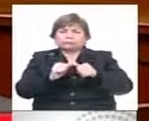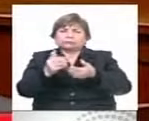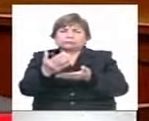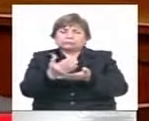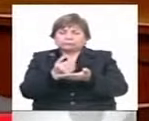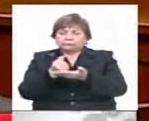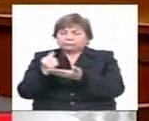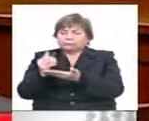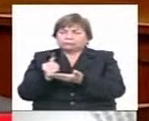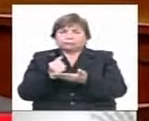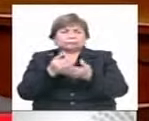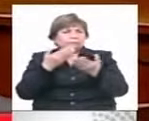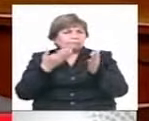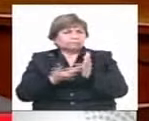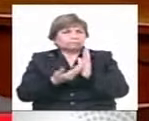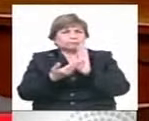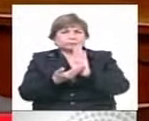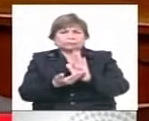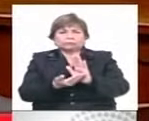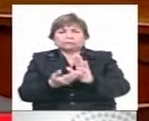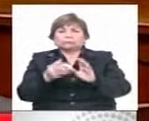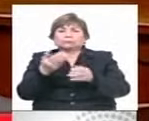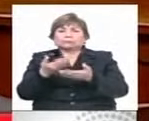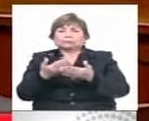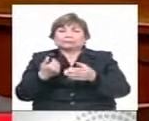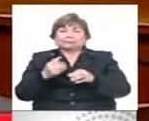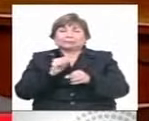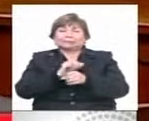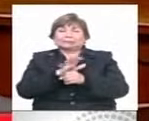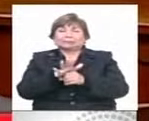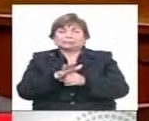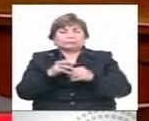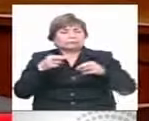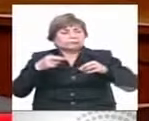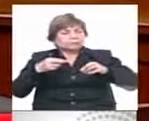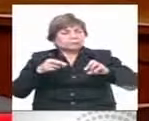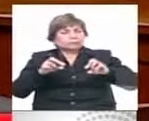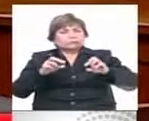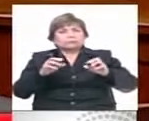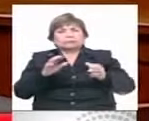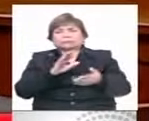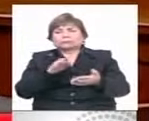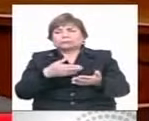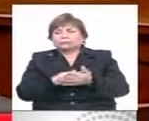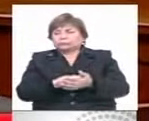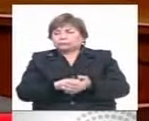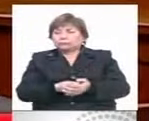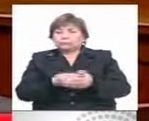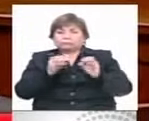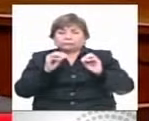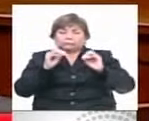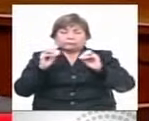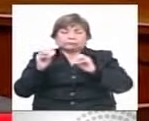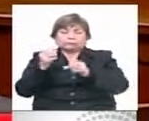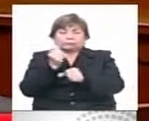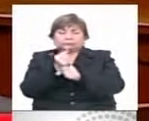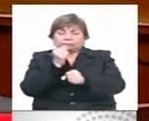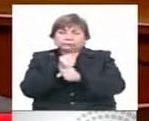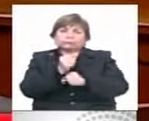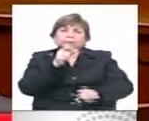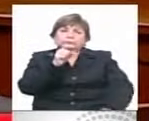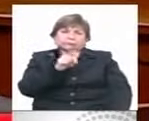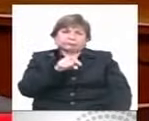recuperación frente a los niveles prepandemia y que nos permita sobre todo generar los puestos de trabajo